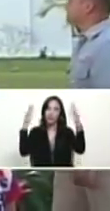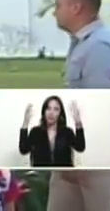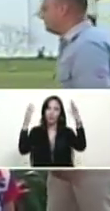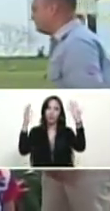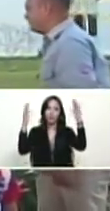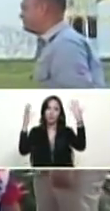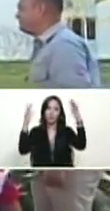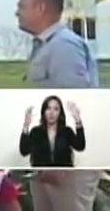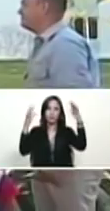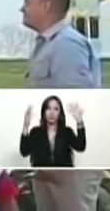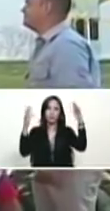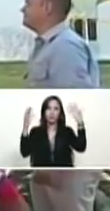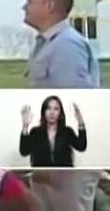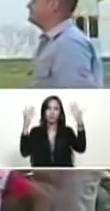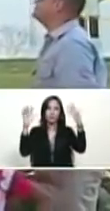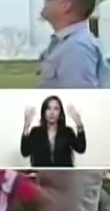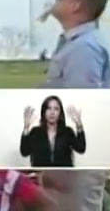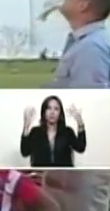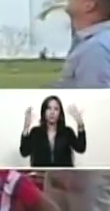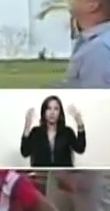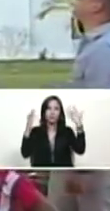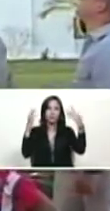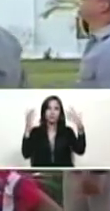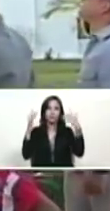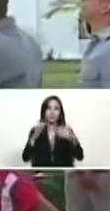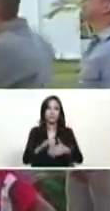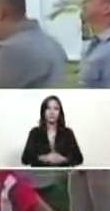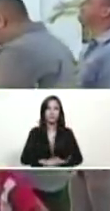Fuerte aplauso, de vela allí, alcalde.